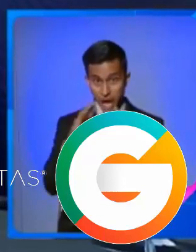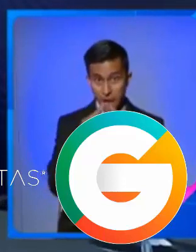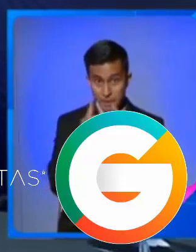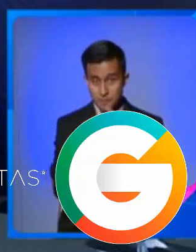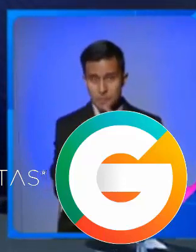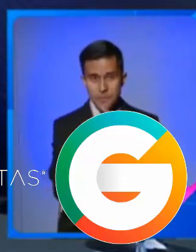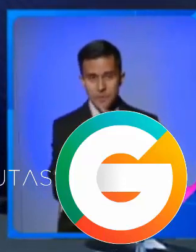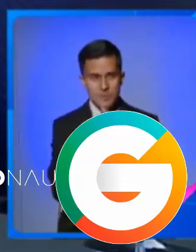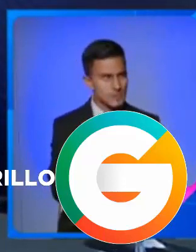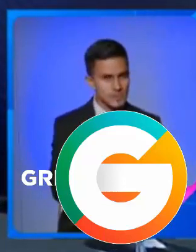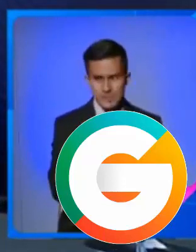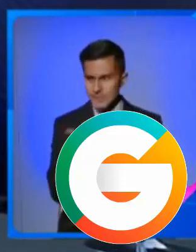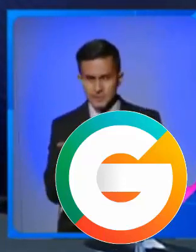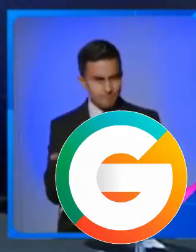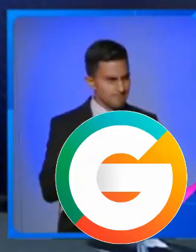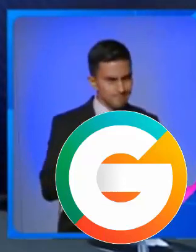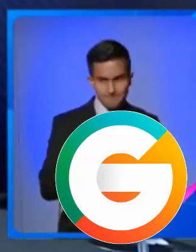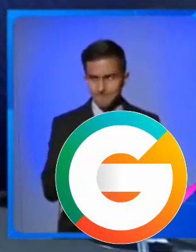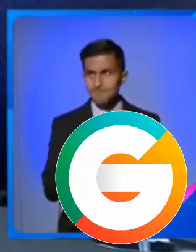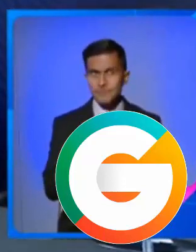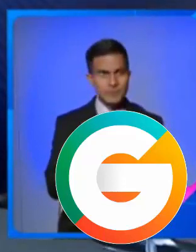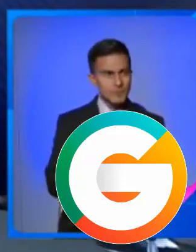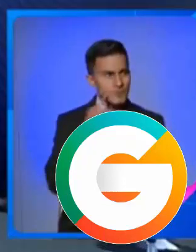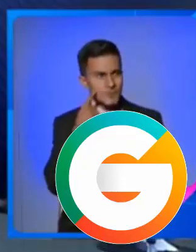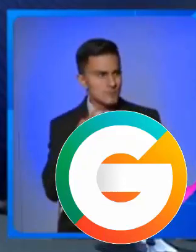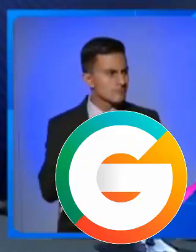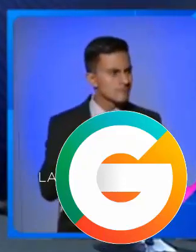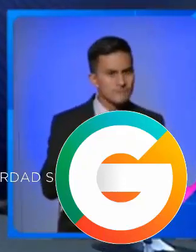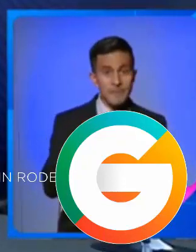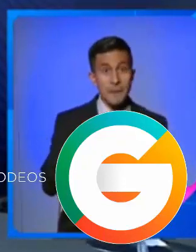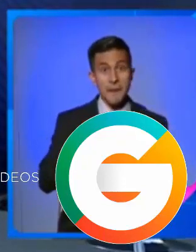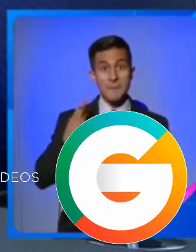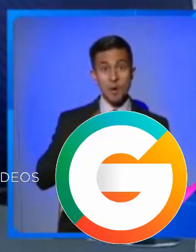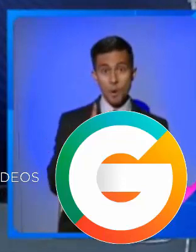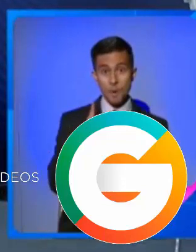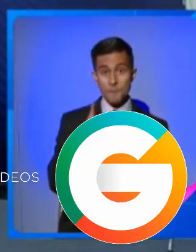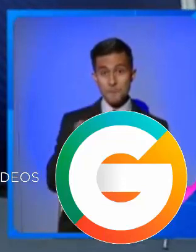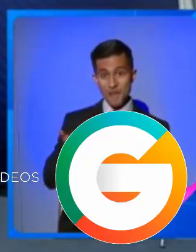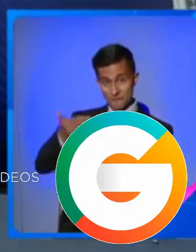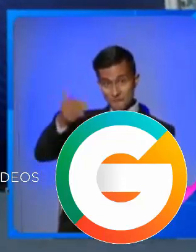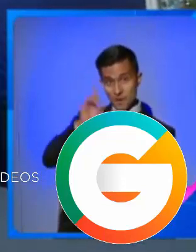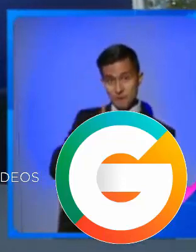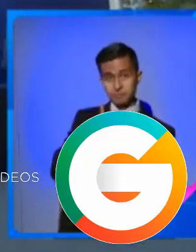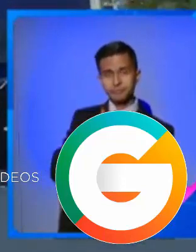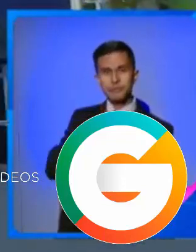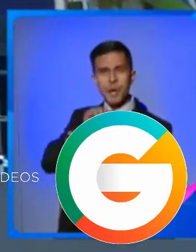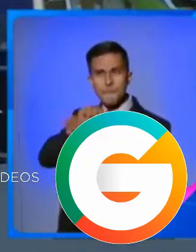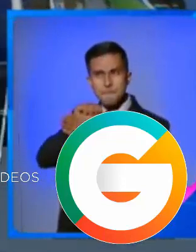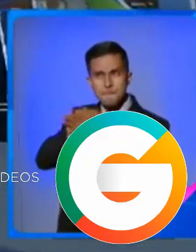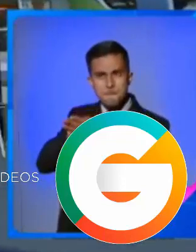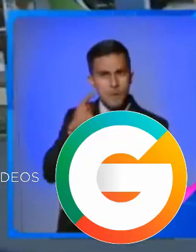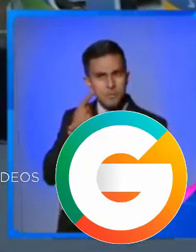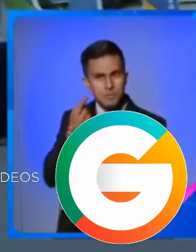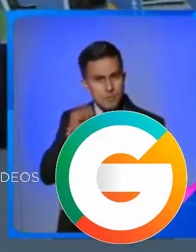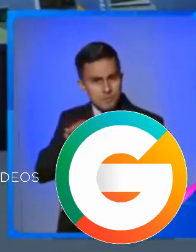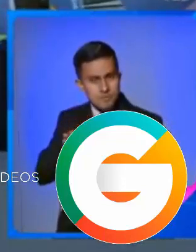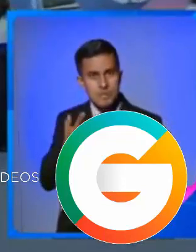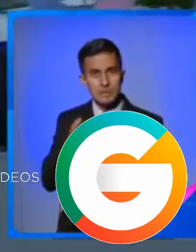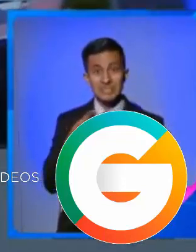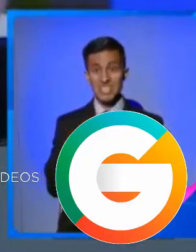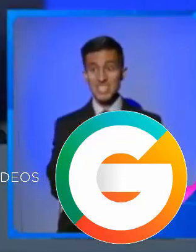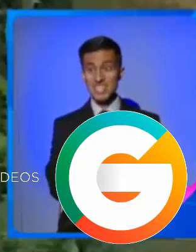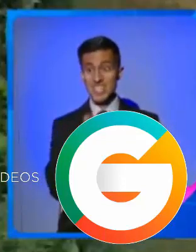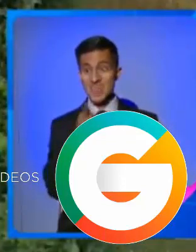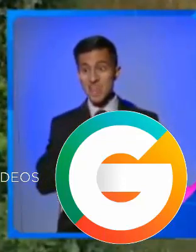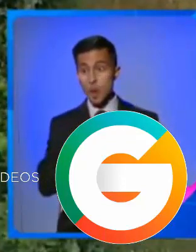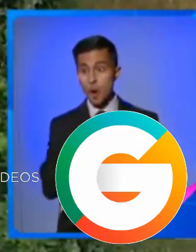delincuentes, confundidos, porque está una persona tocando las puertas, empiezan a ponerse nerviosos,